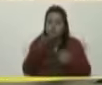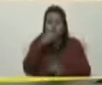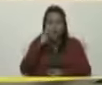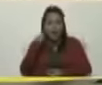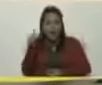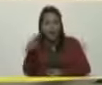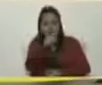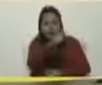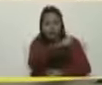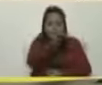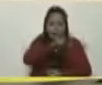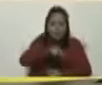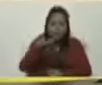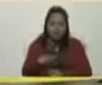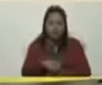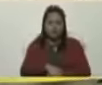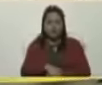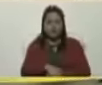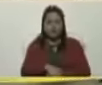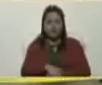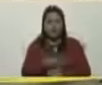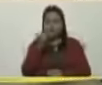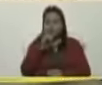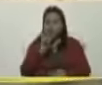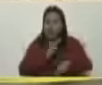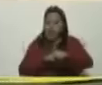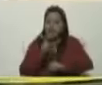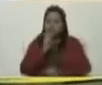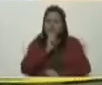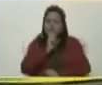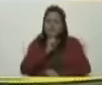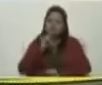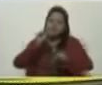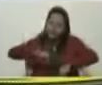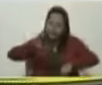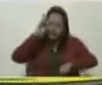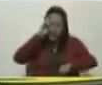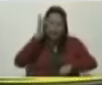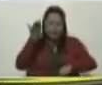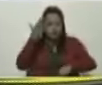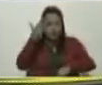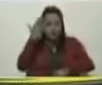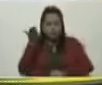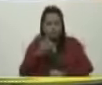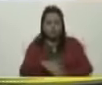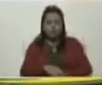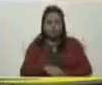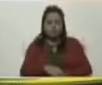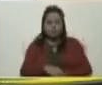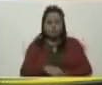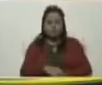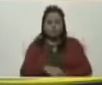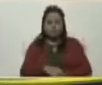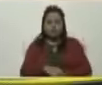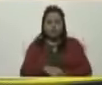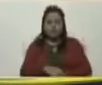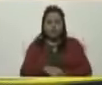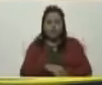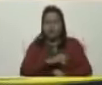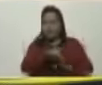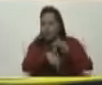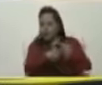una de las personas que se han atravesado por momentos difíciles. Claro que se han atravesado, presidente. Y yo creo que posterior